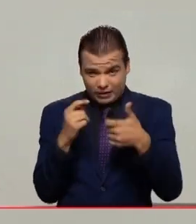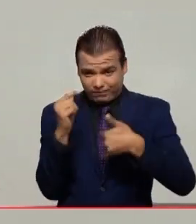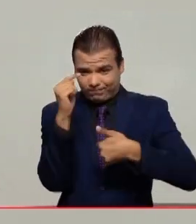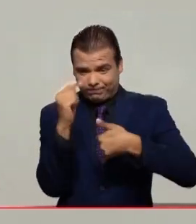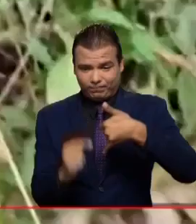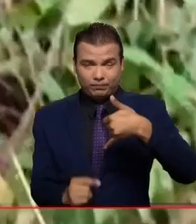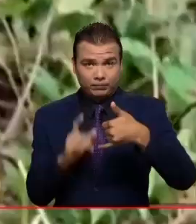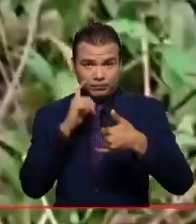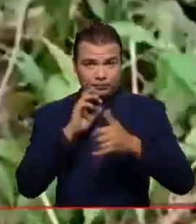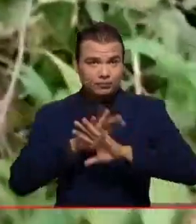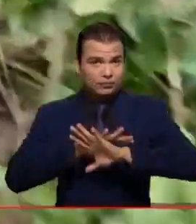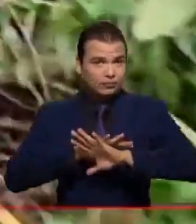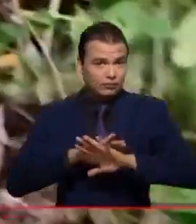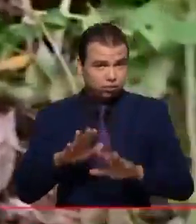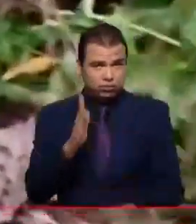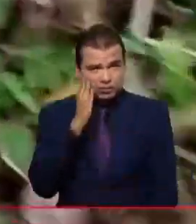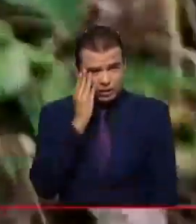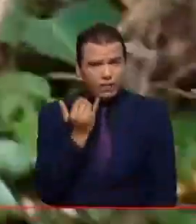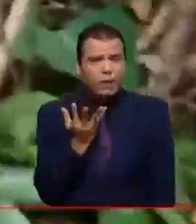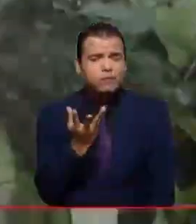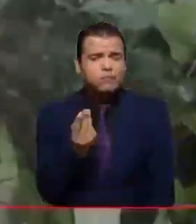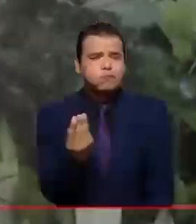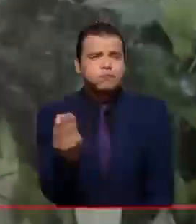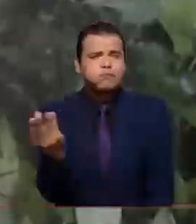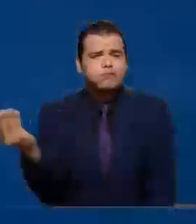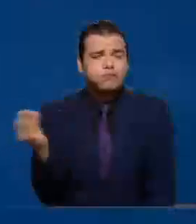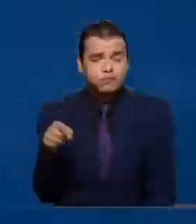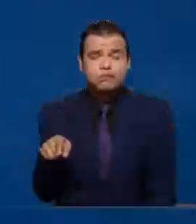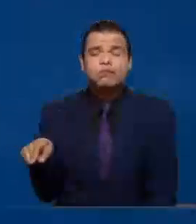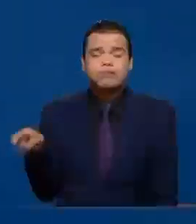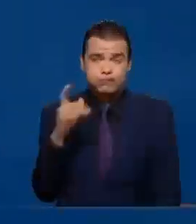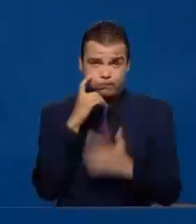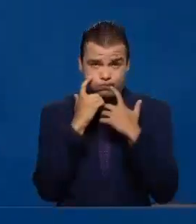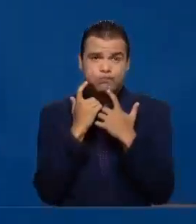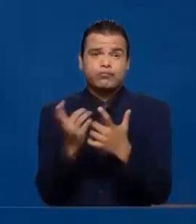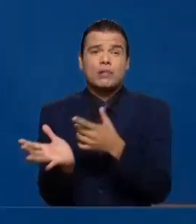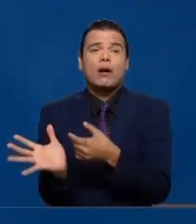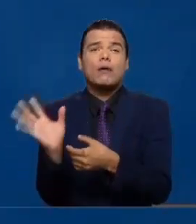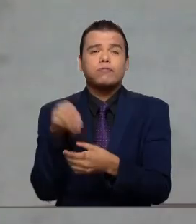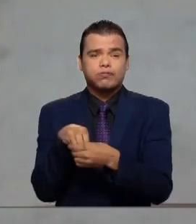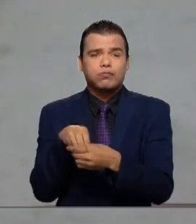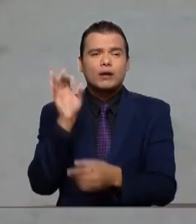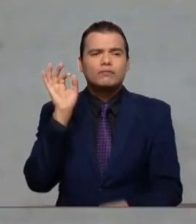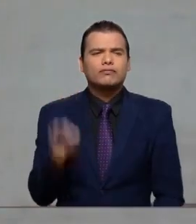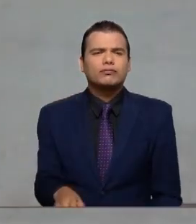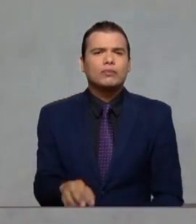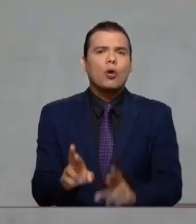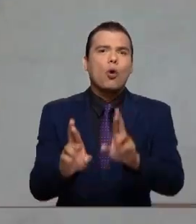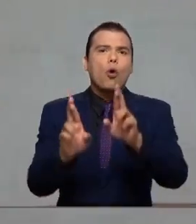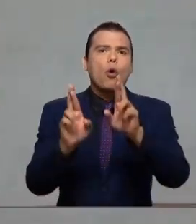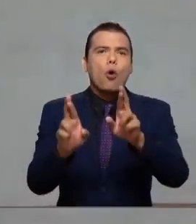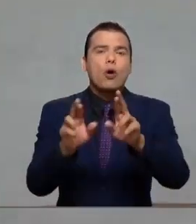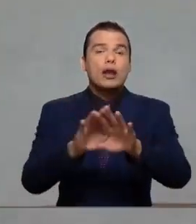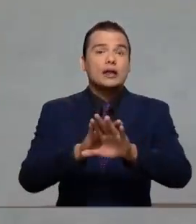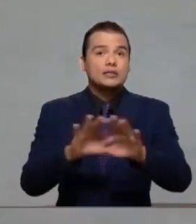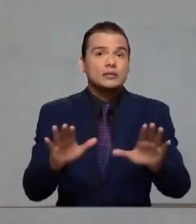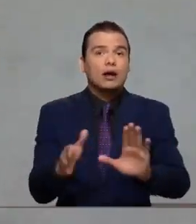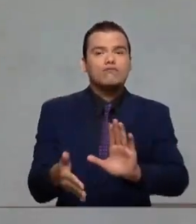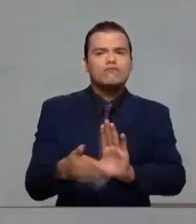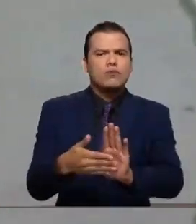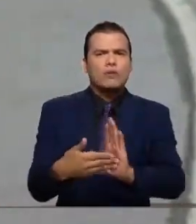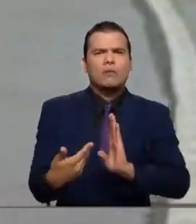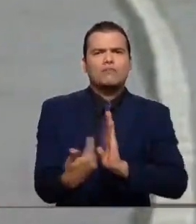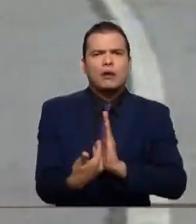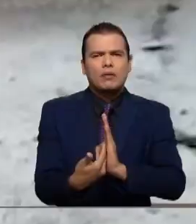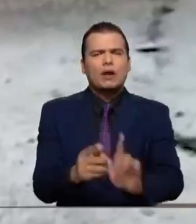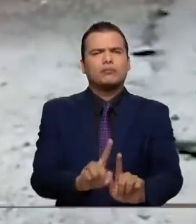del país donde la presencia de grupos es notoria. Esperamos que se brinden todas las garantías para